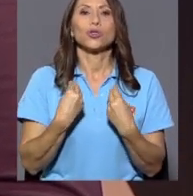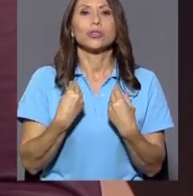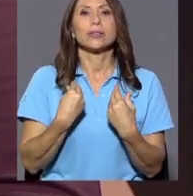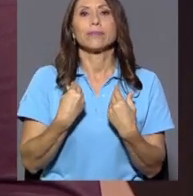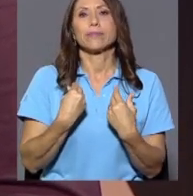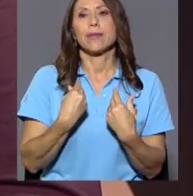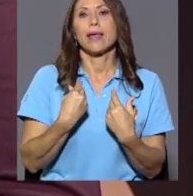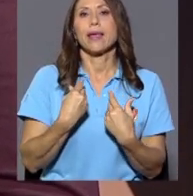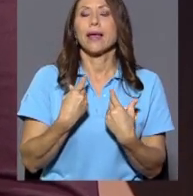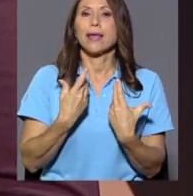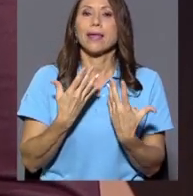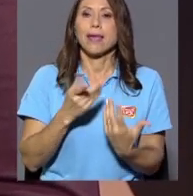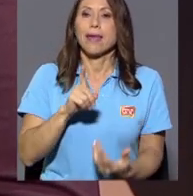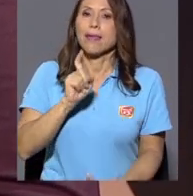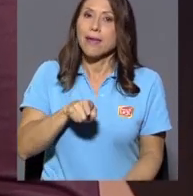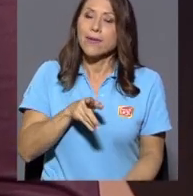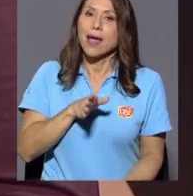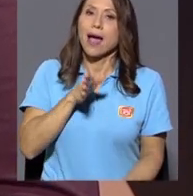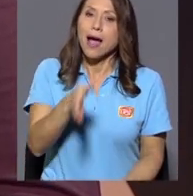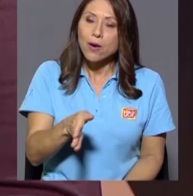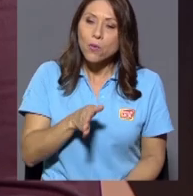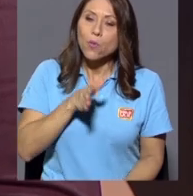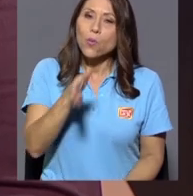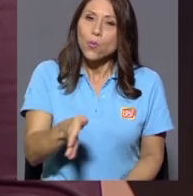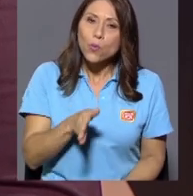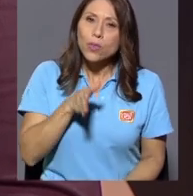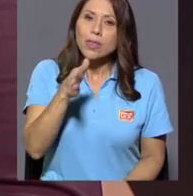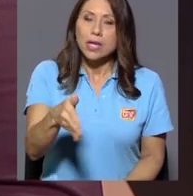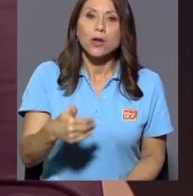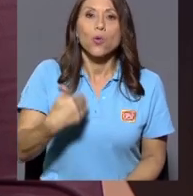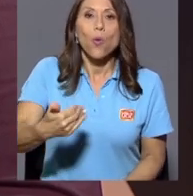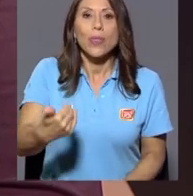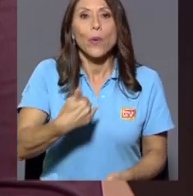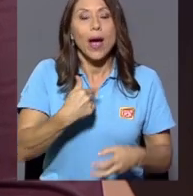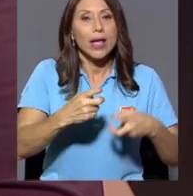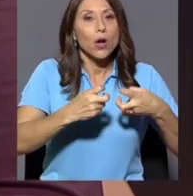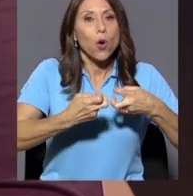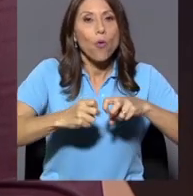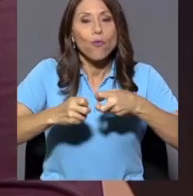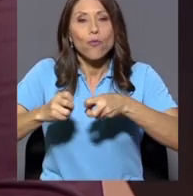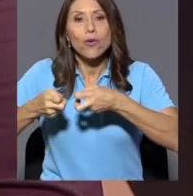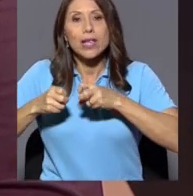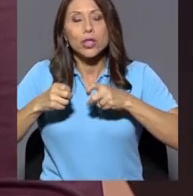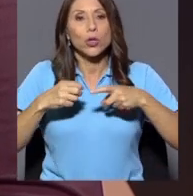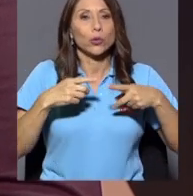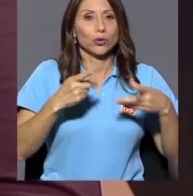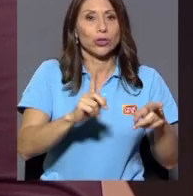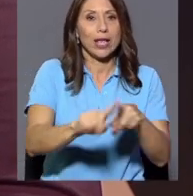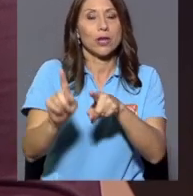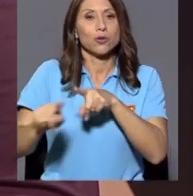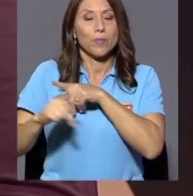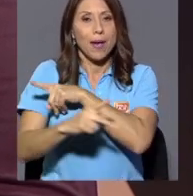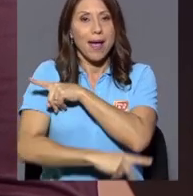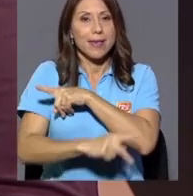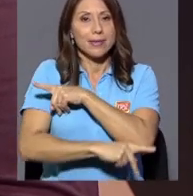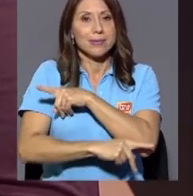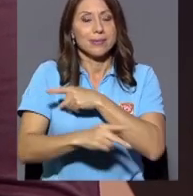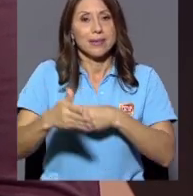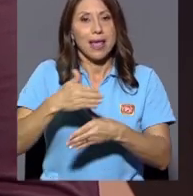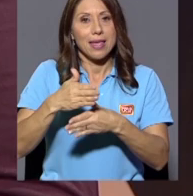cada vez que hay conflictos que se generan en los países o entre los países entonces